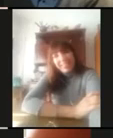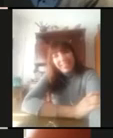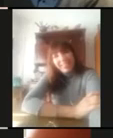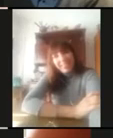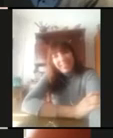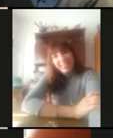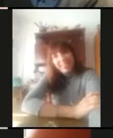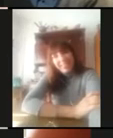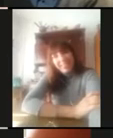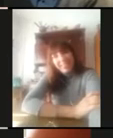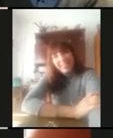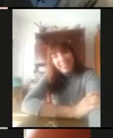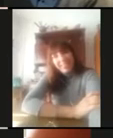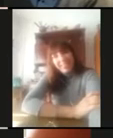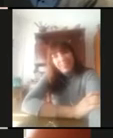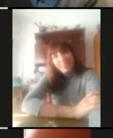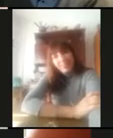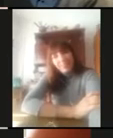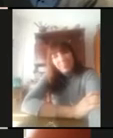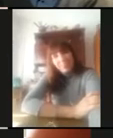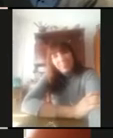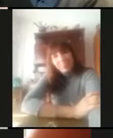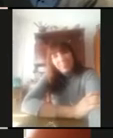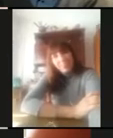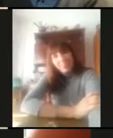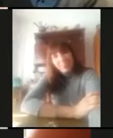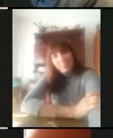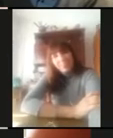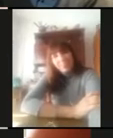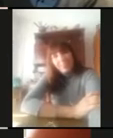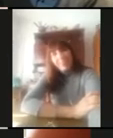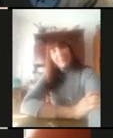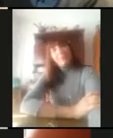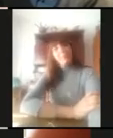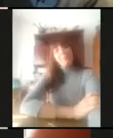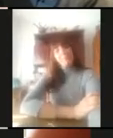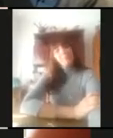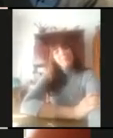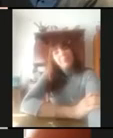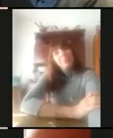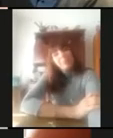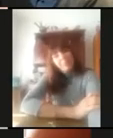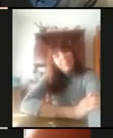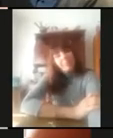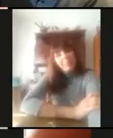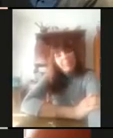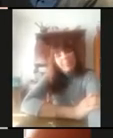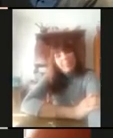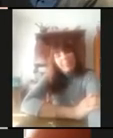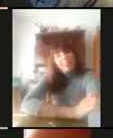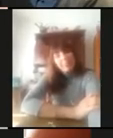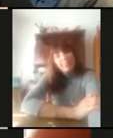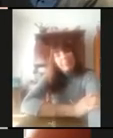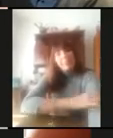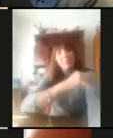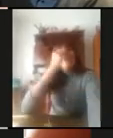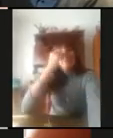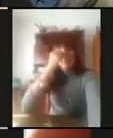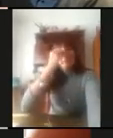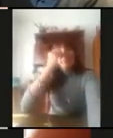al presidente de la república que dice que él renuncia a trabajar en el país mientras